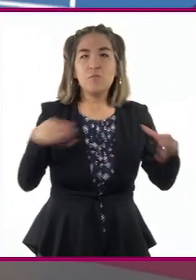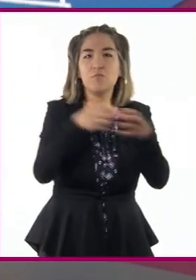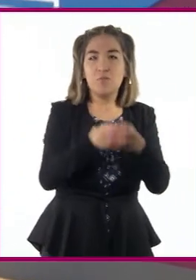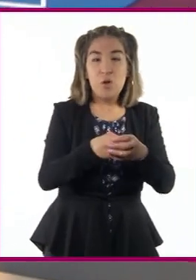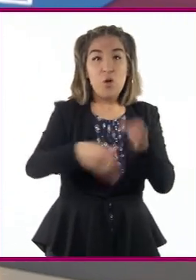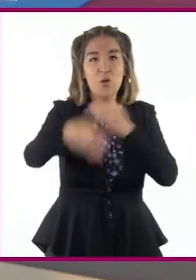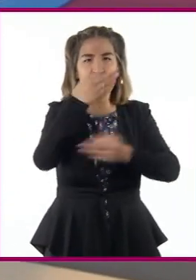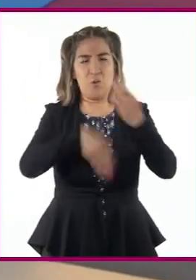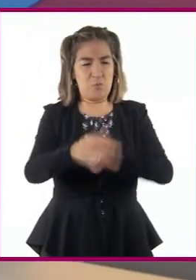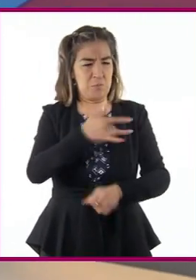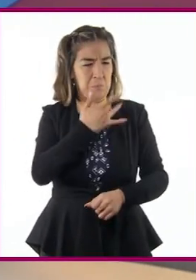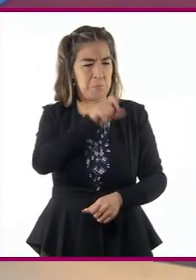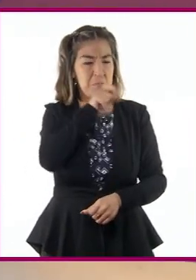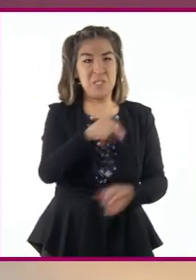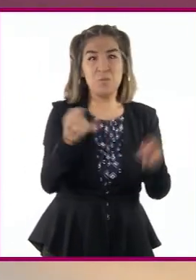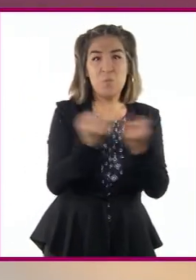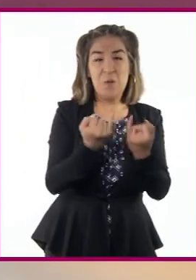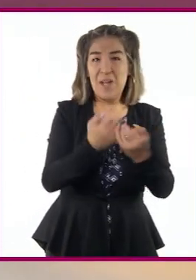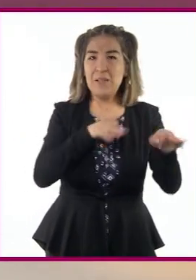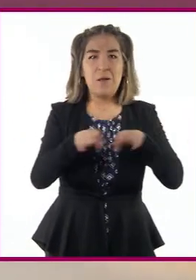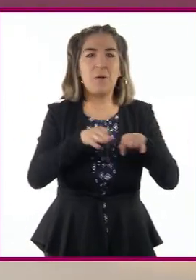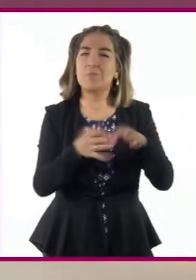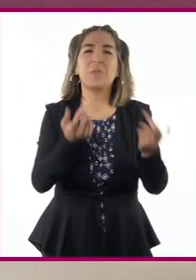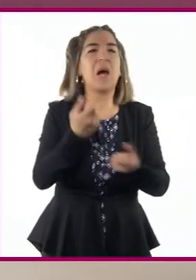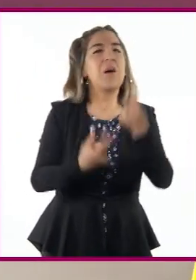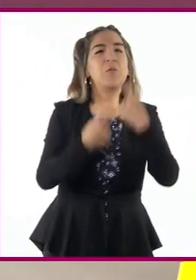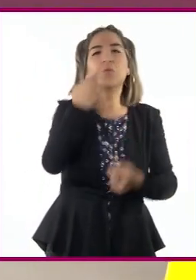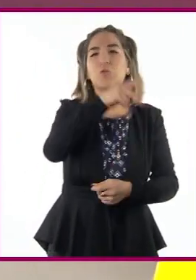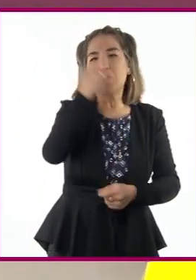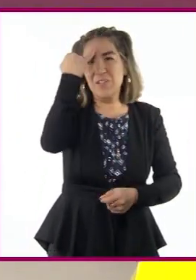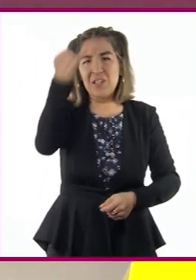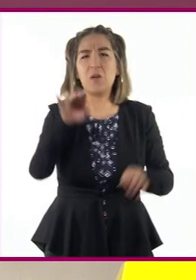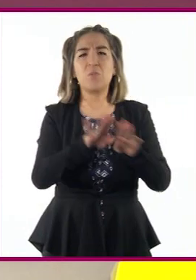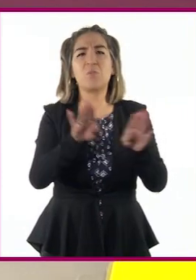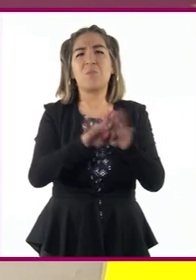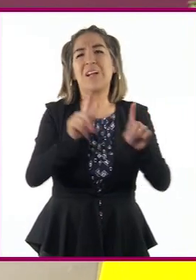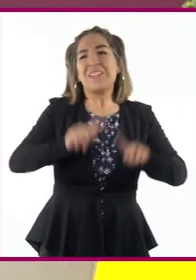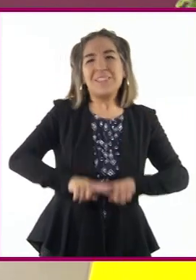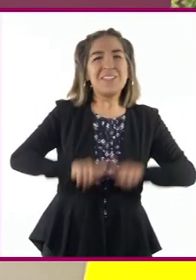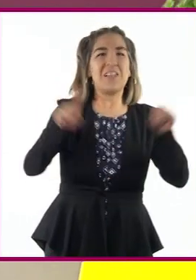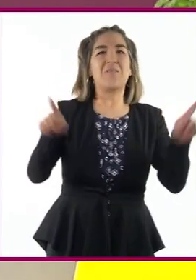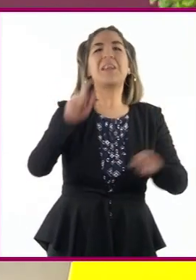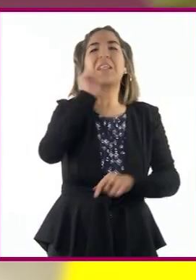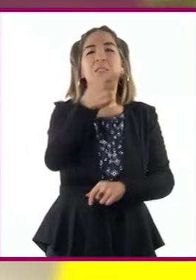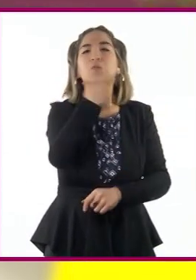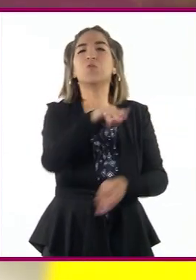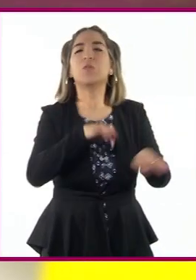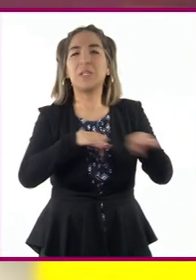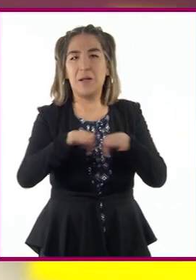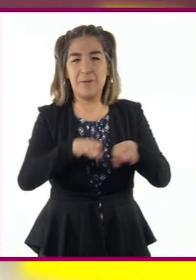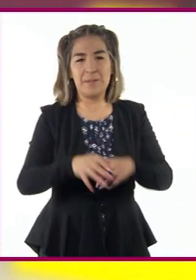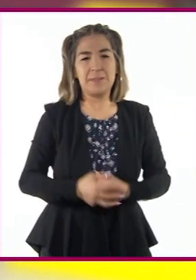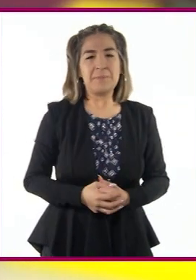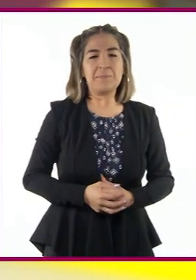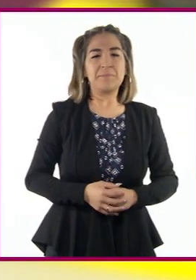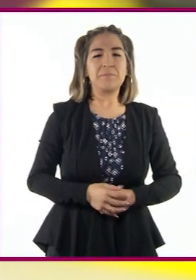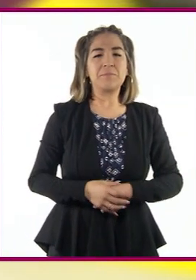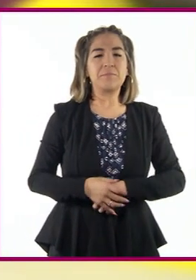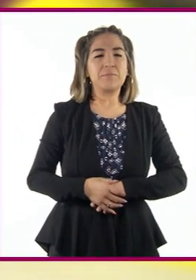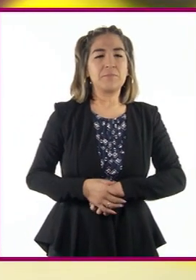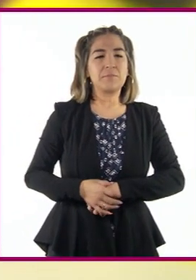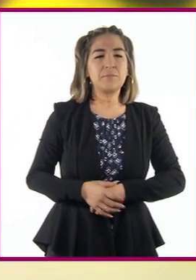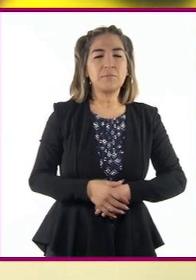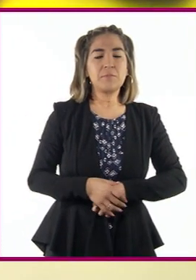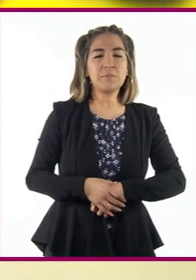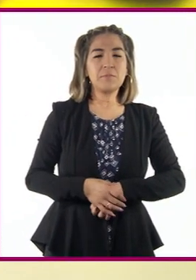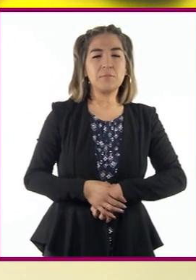misma sensibilidad y algunas tienen una idea más autoritaria de comprender su labor. El gobierno debe promover